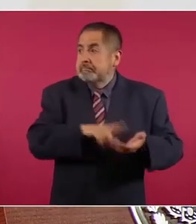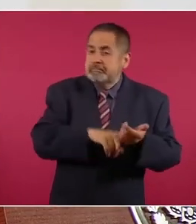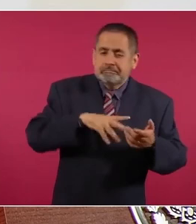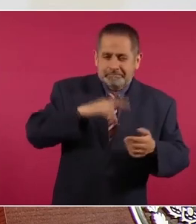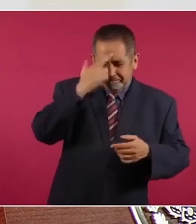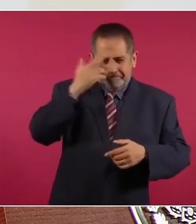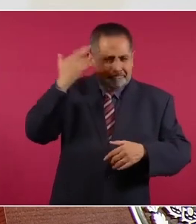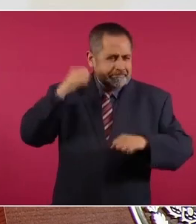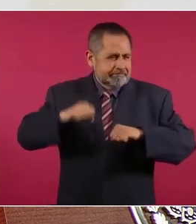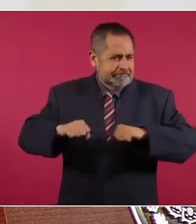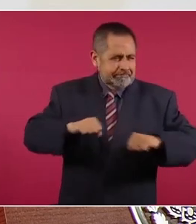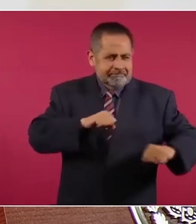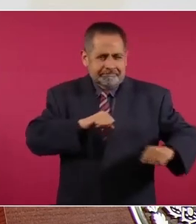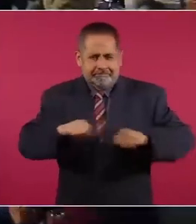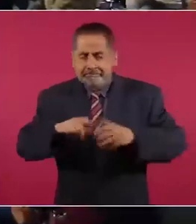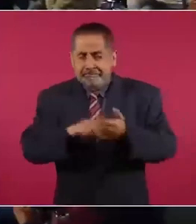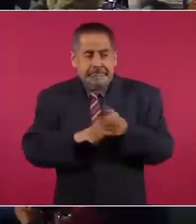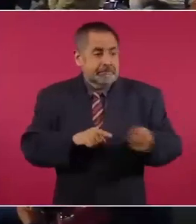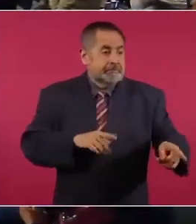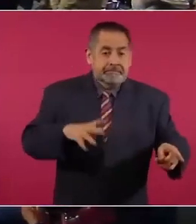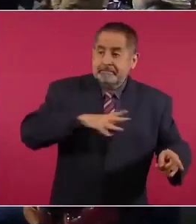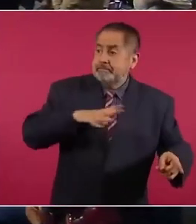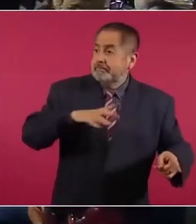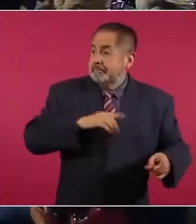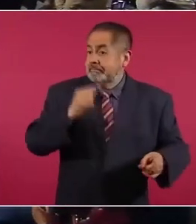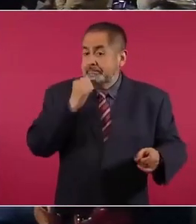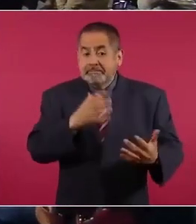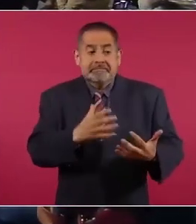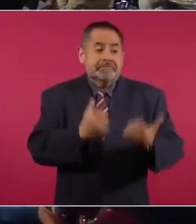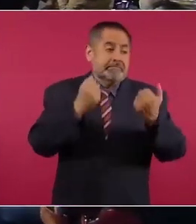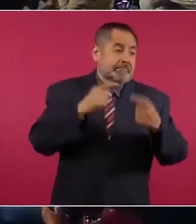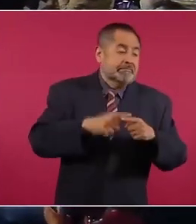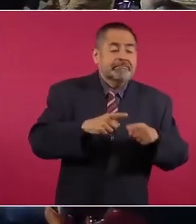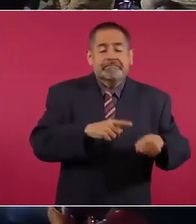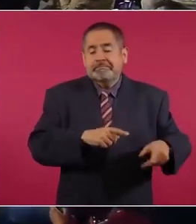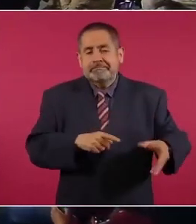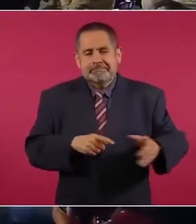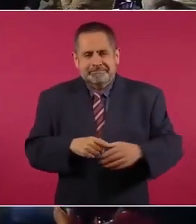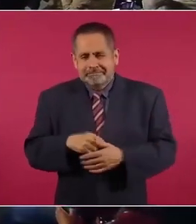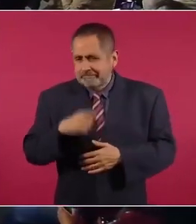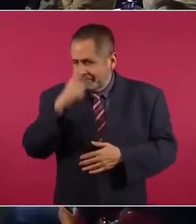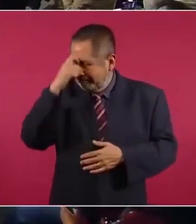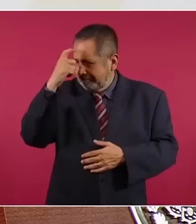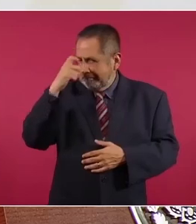cuando el temblor de que había una niña